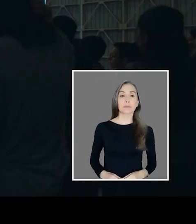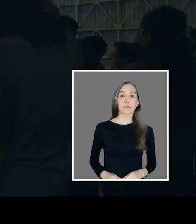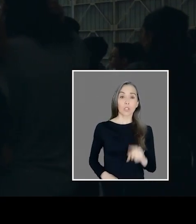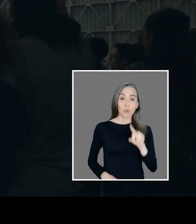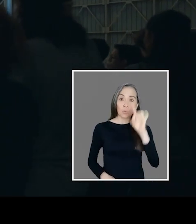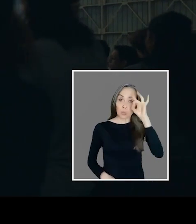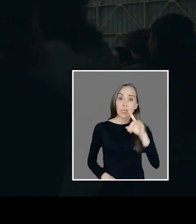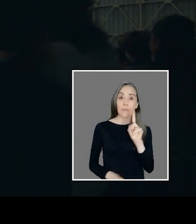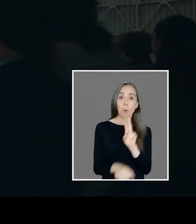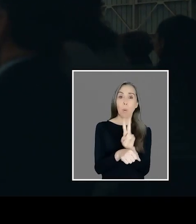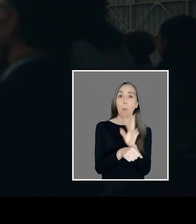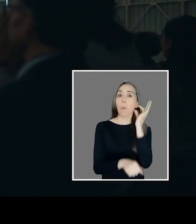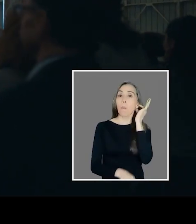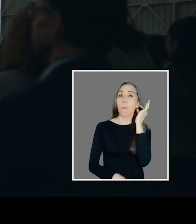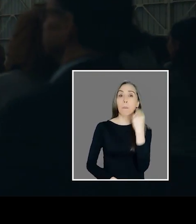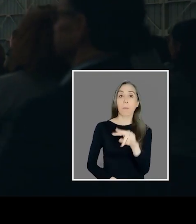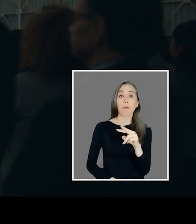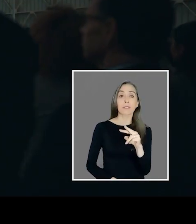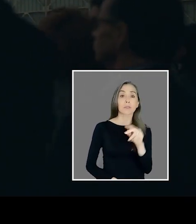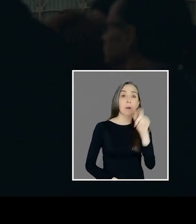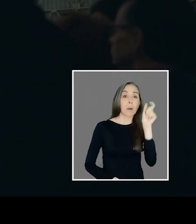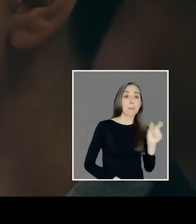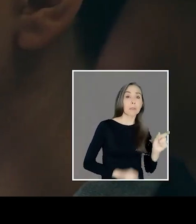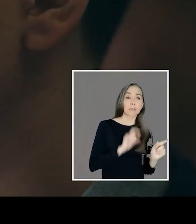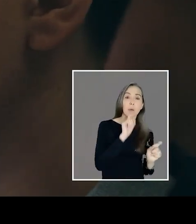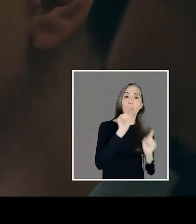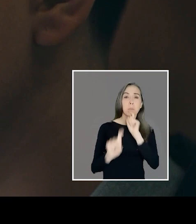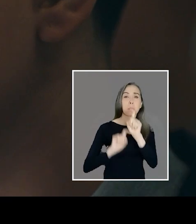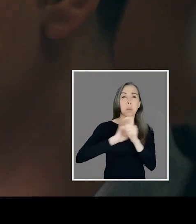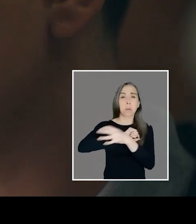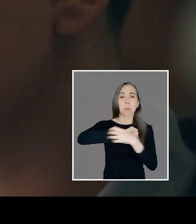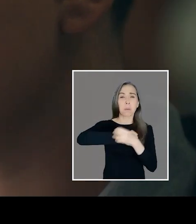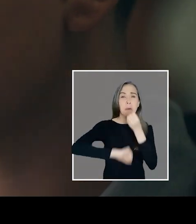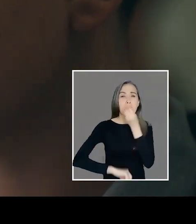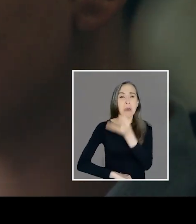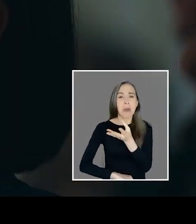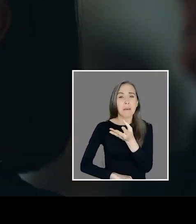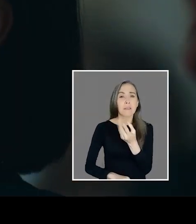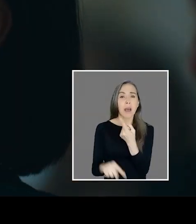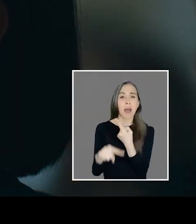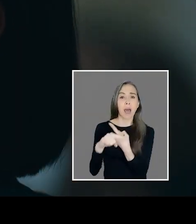¿Y que una de tus profesoras recibió insultos y amenazas?